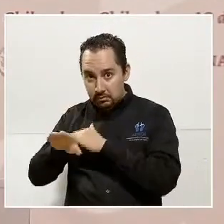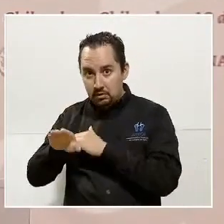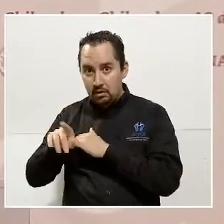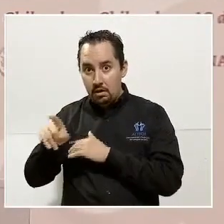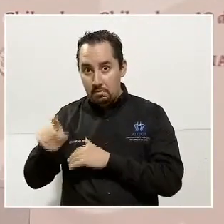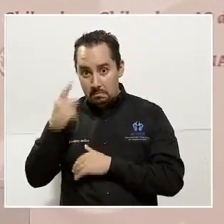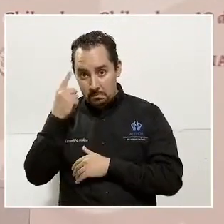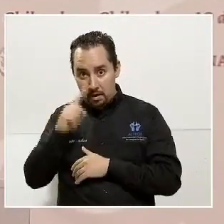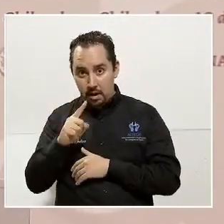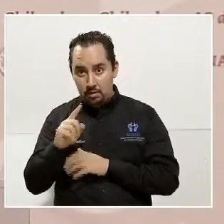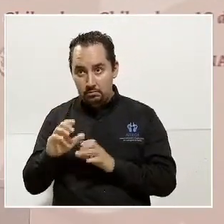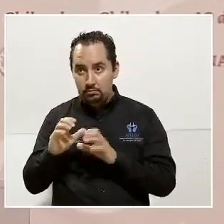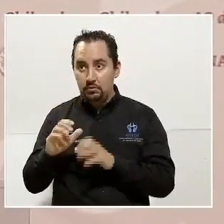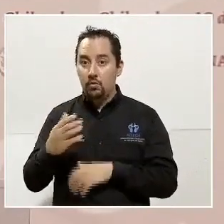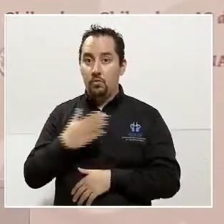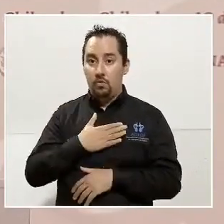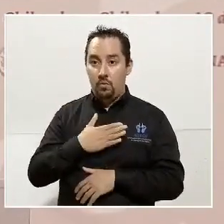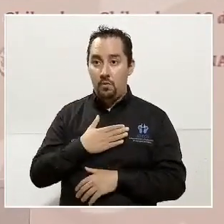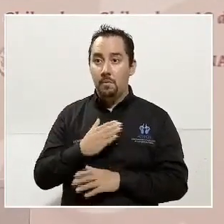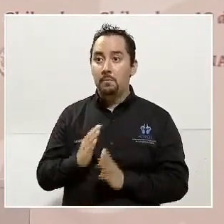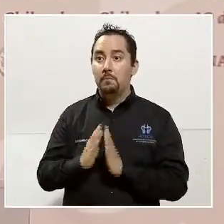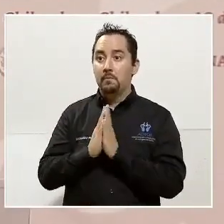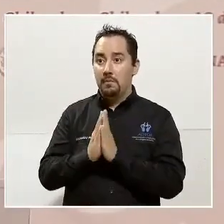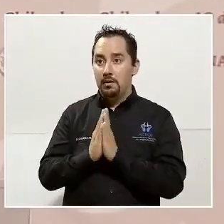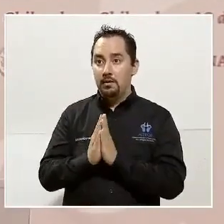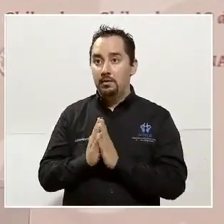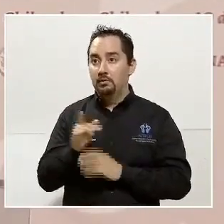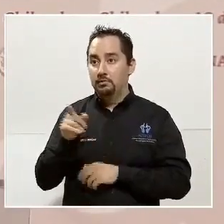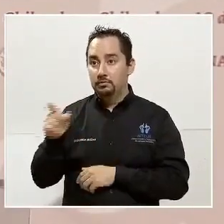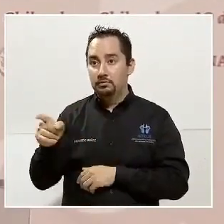y le pedí que ellos no podían,